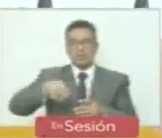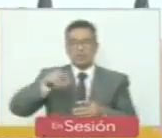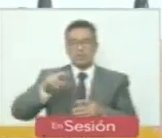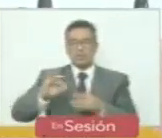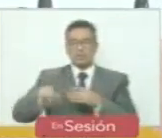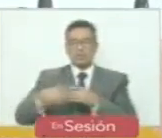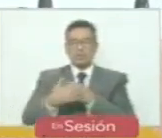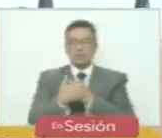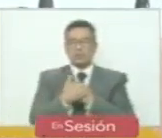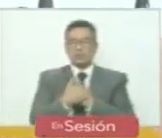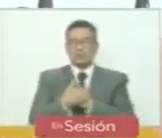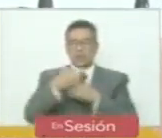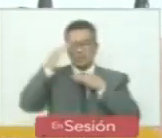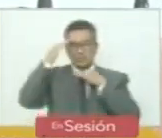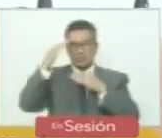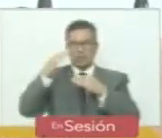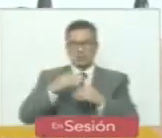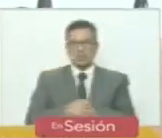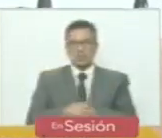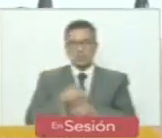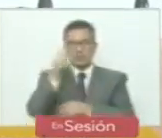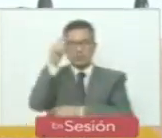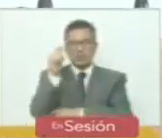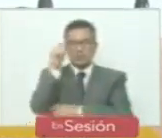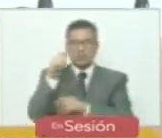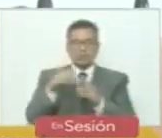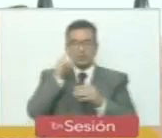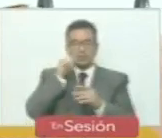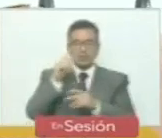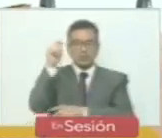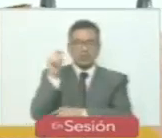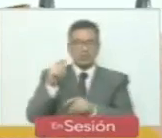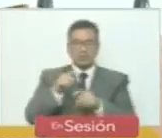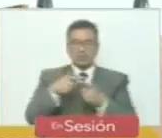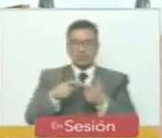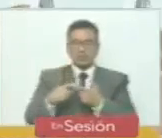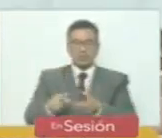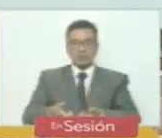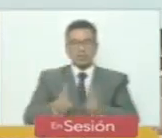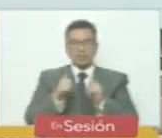Jorge Rodríguez, a los diputados y diputadas y demás autoridades.